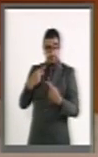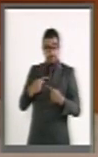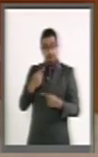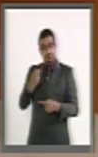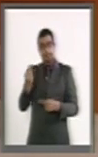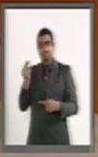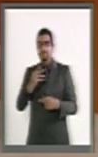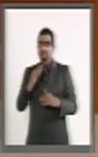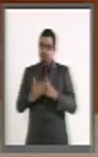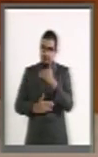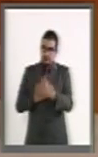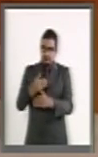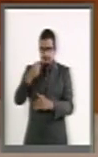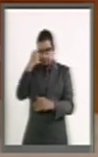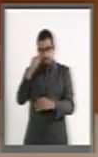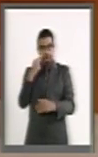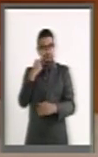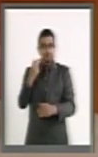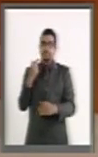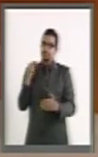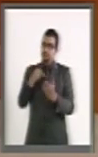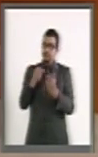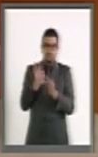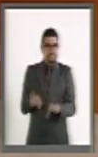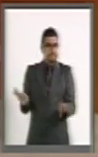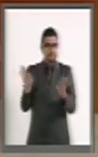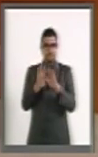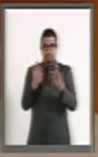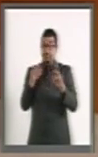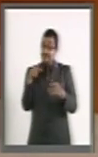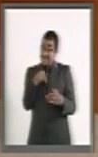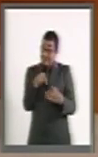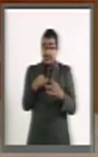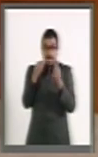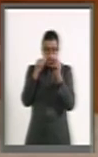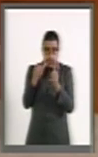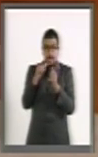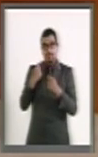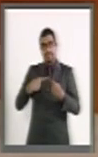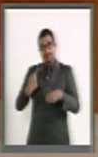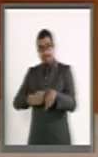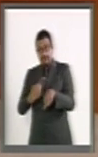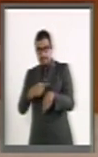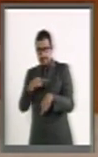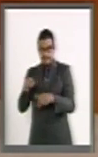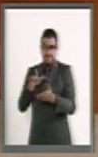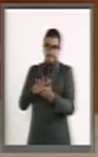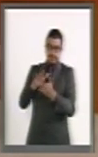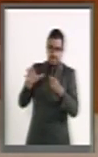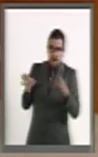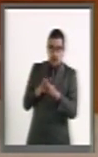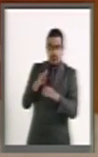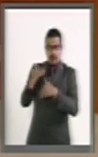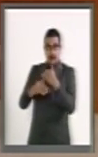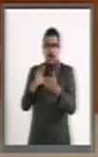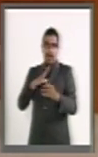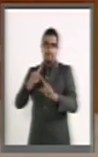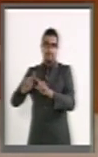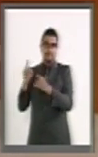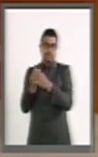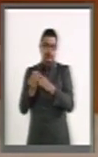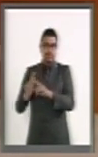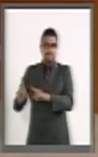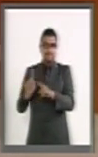un primer paso en el reconocimiento de la importancia de la enfermedad, enfatizando que existen diferentes tipos de diabetes,